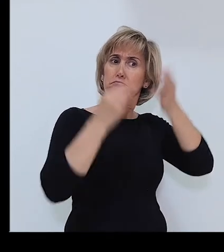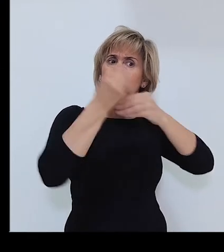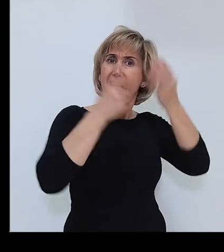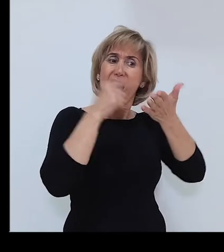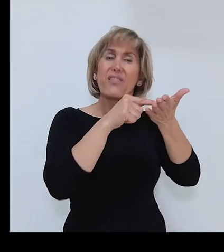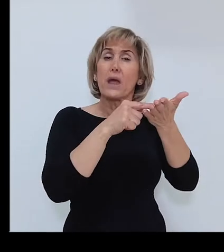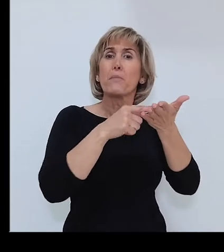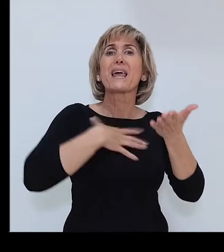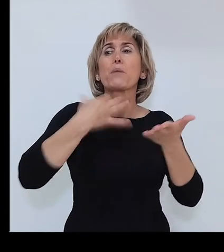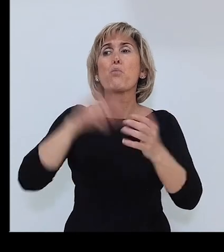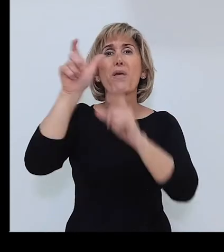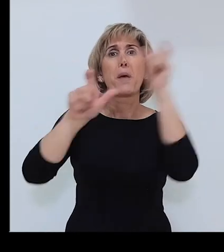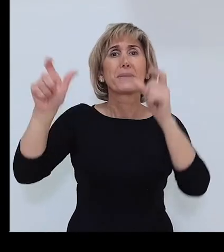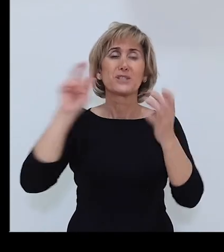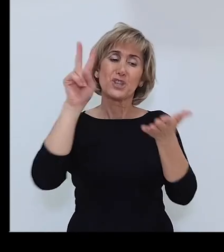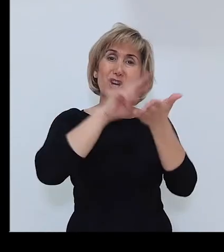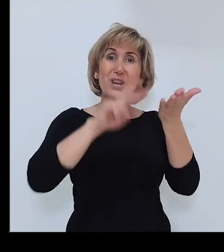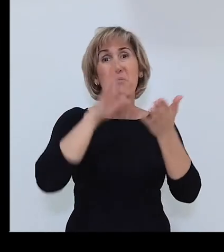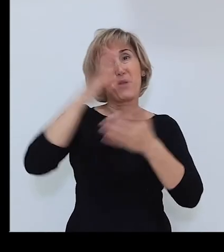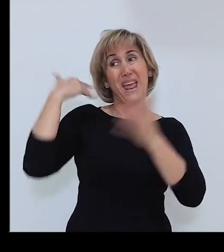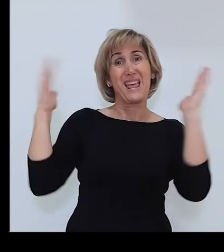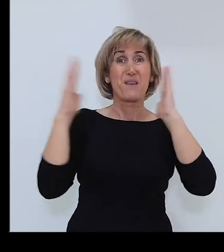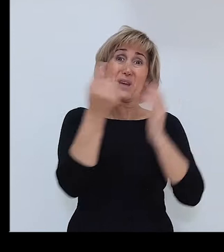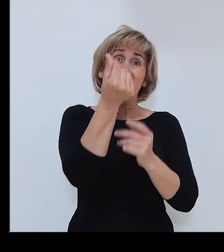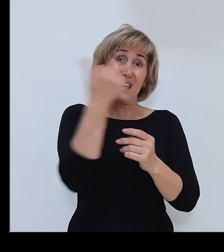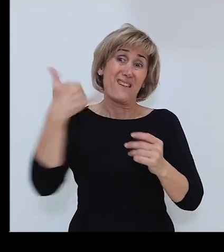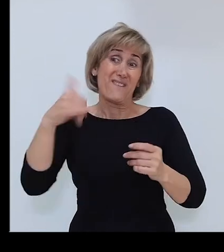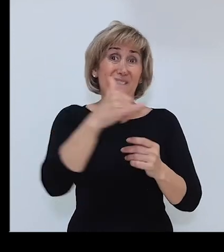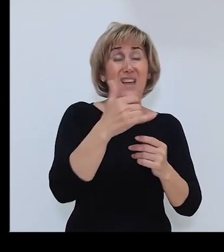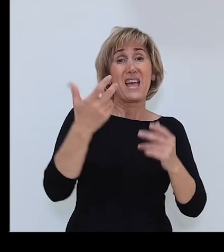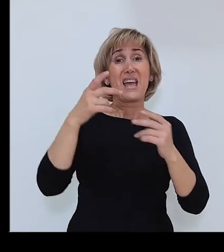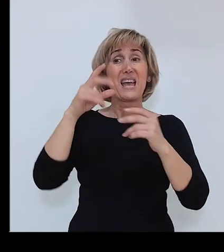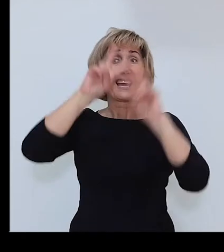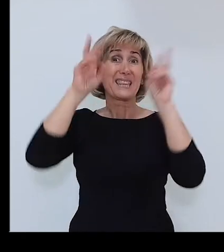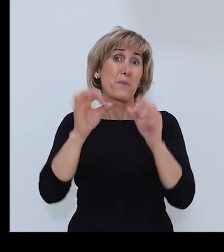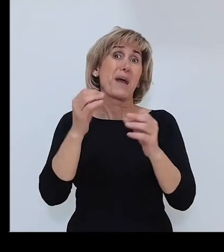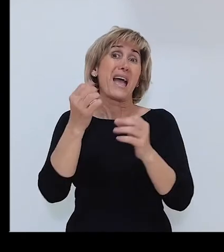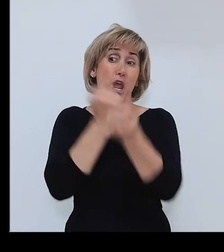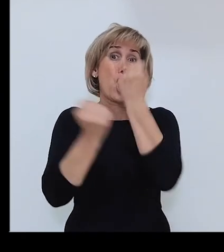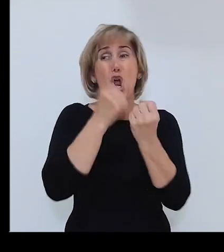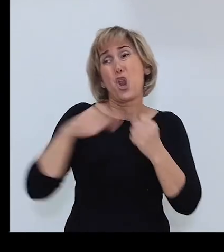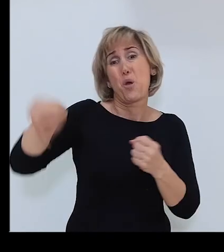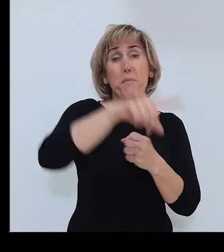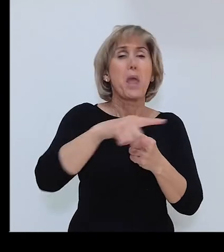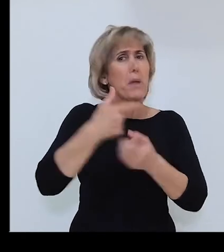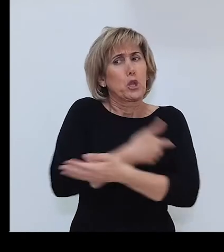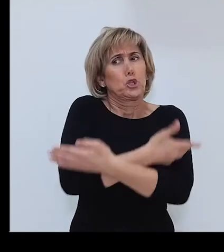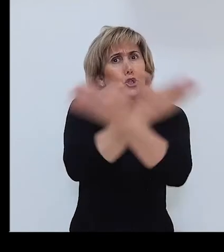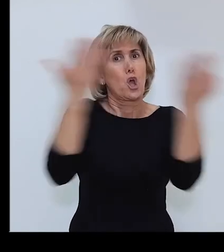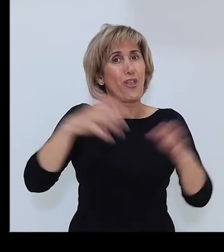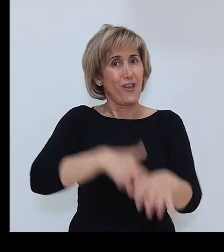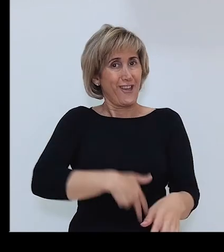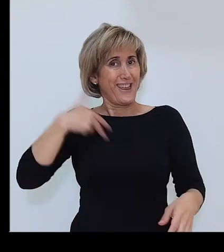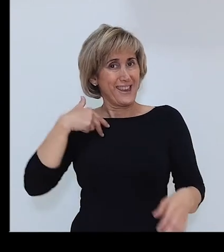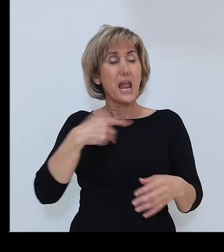sea asequible los principios de la economía política, de la ciencia económica, a una población muy amplia. Ahí empieza su carrera